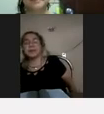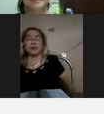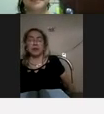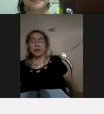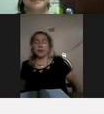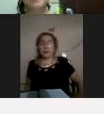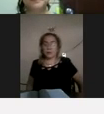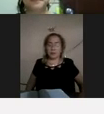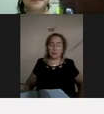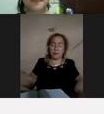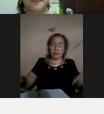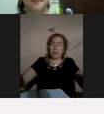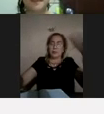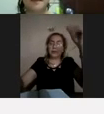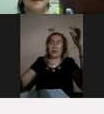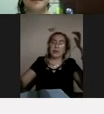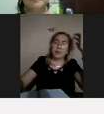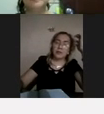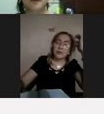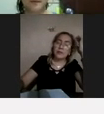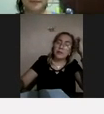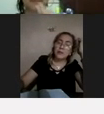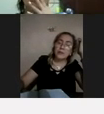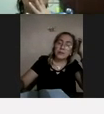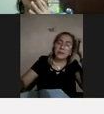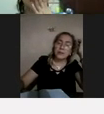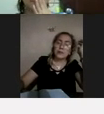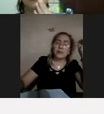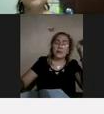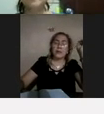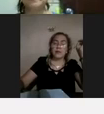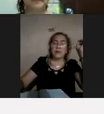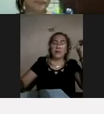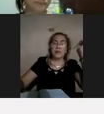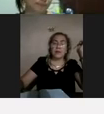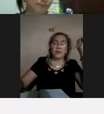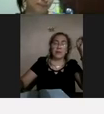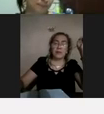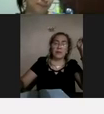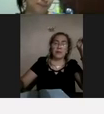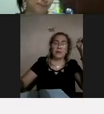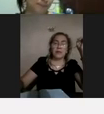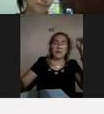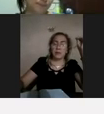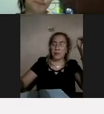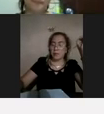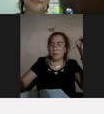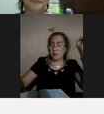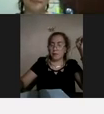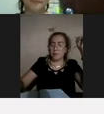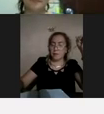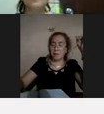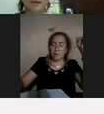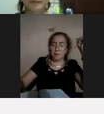practice more. Y lo vamos a practicar. Eso sí se va a repetir. Y pues ayer les mandé un enlace para